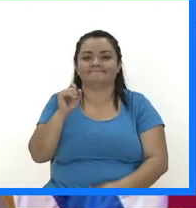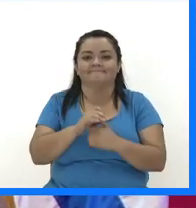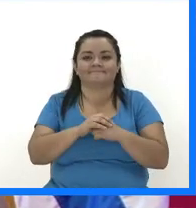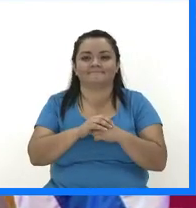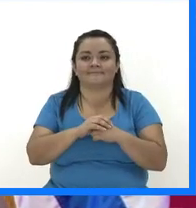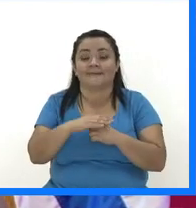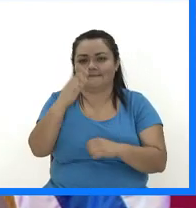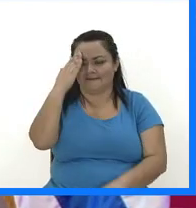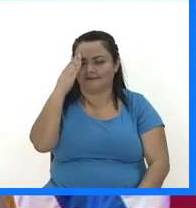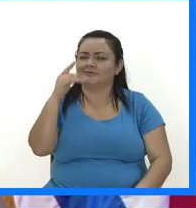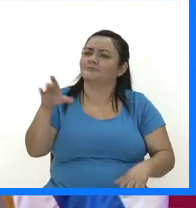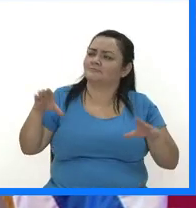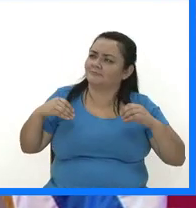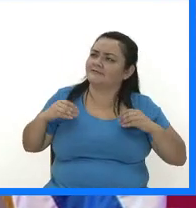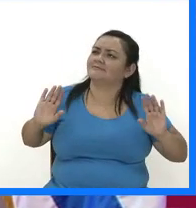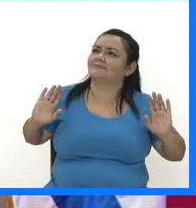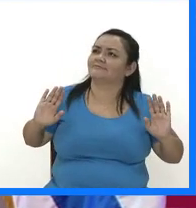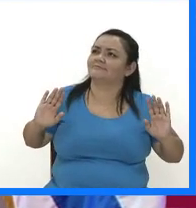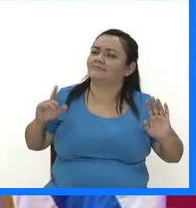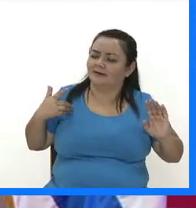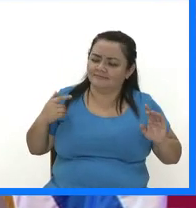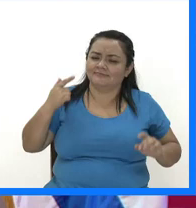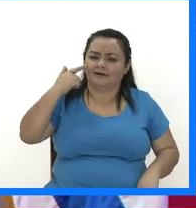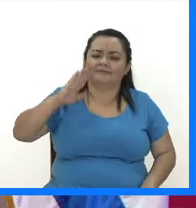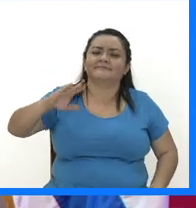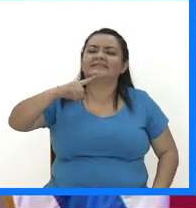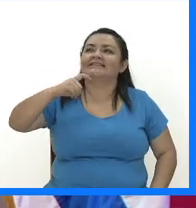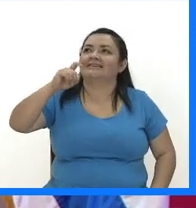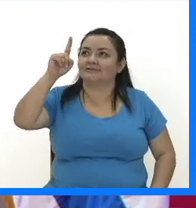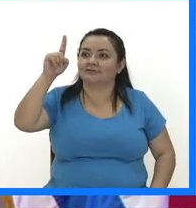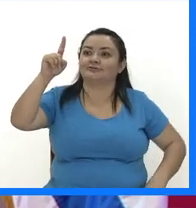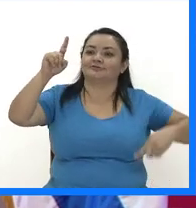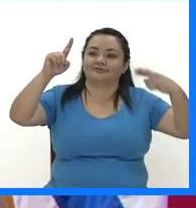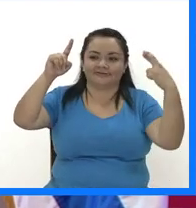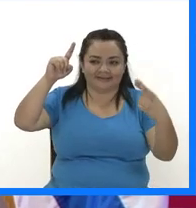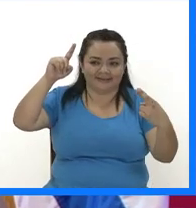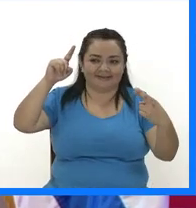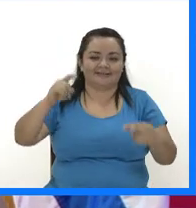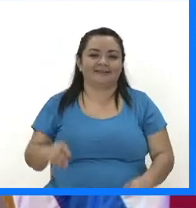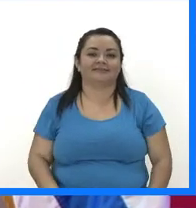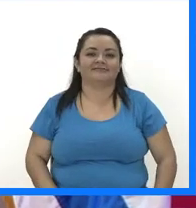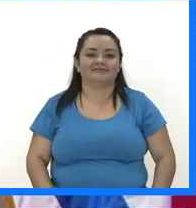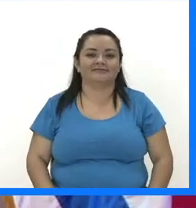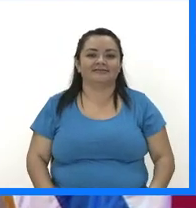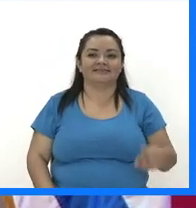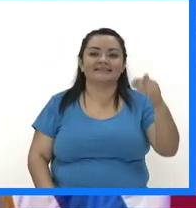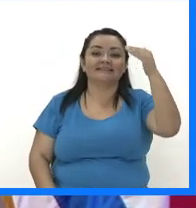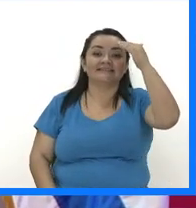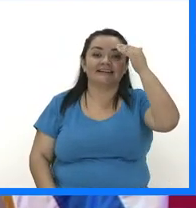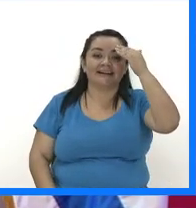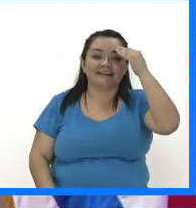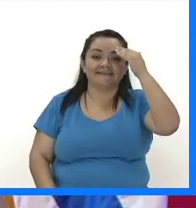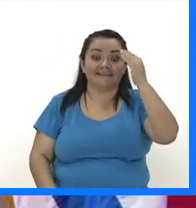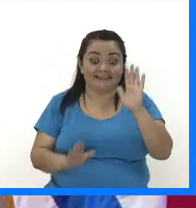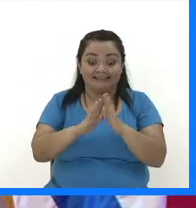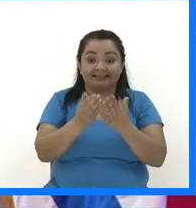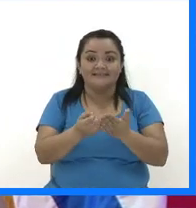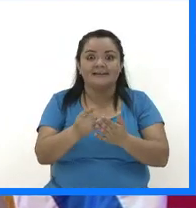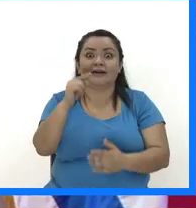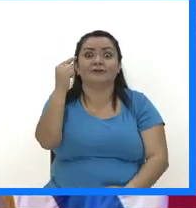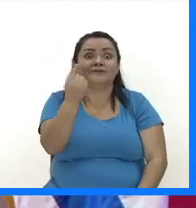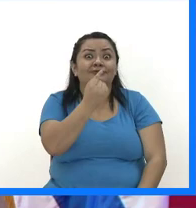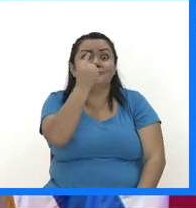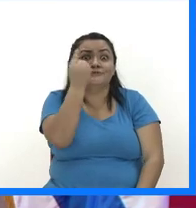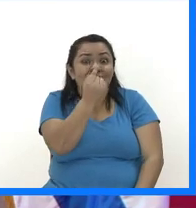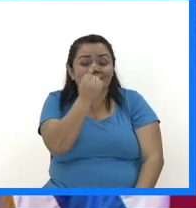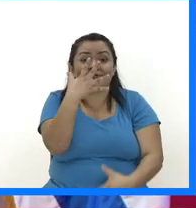pero sabes que te acepto el reto vamos a probar nuestra fe sabes que decía soy el único que ha quedado eso dice la palabra si ves la